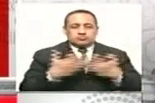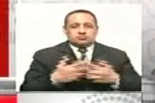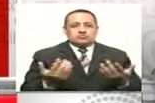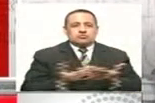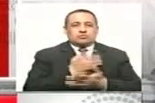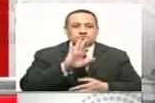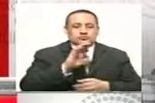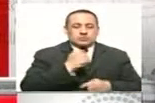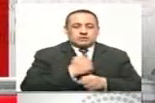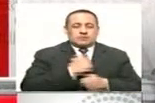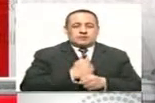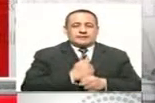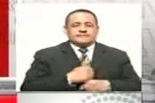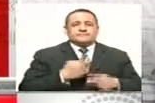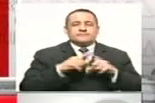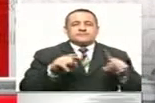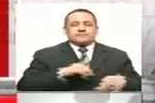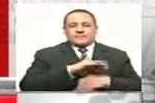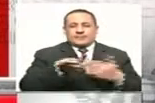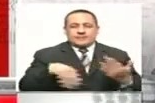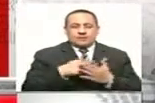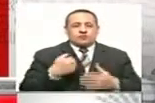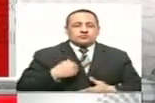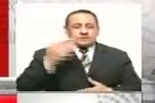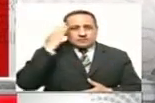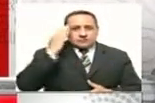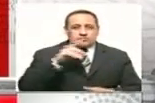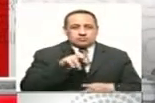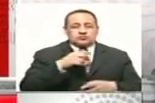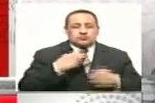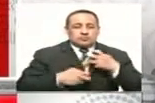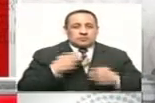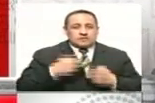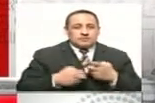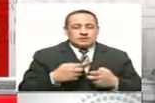funciones. Con esta salvedad y entendiendo su situación,